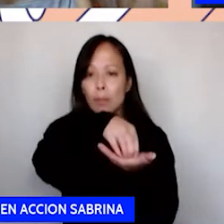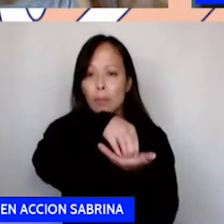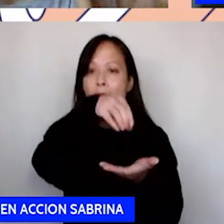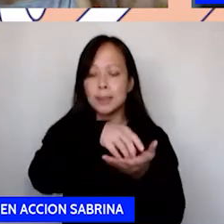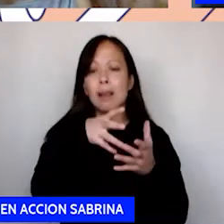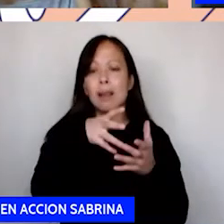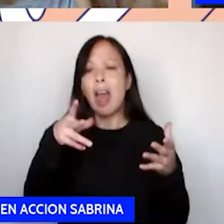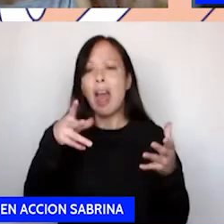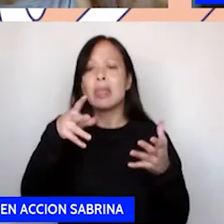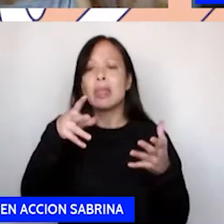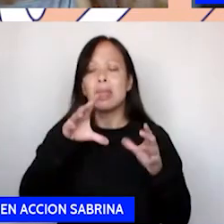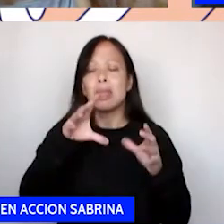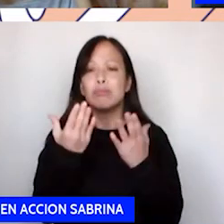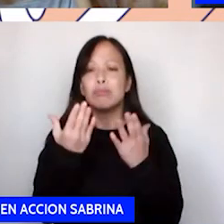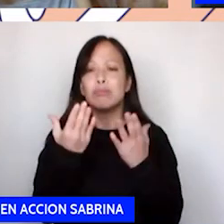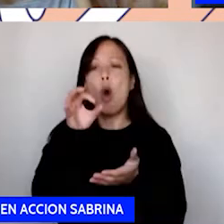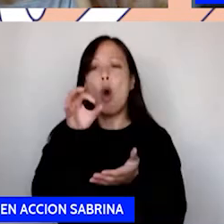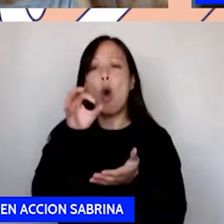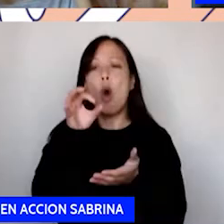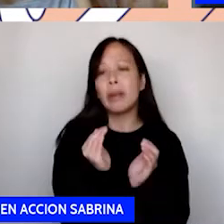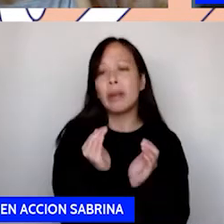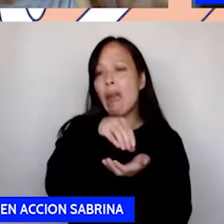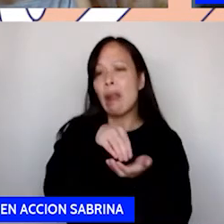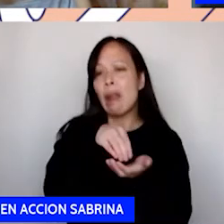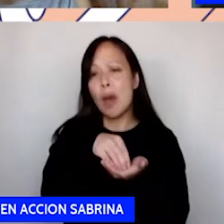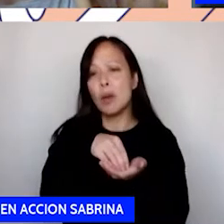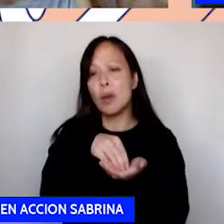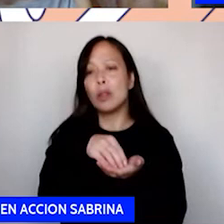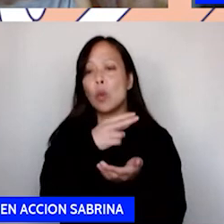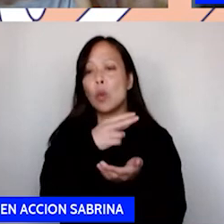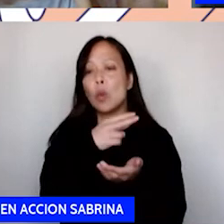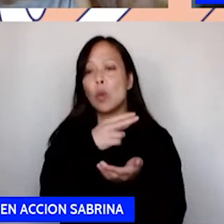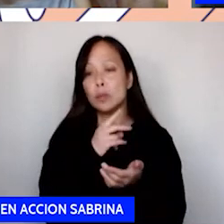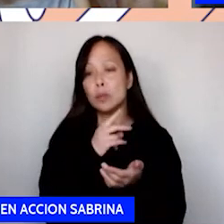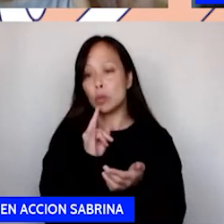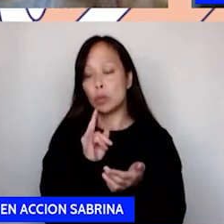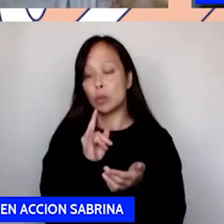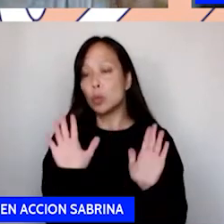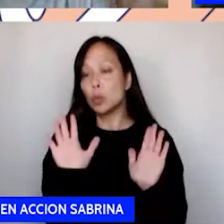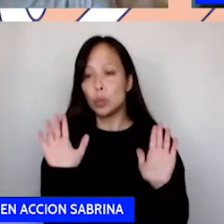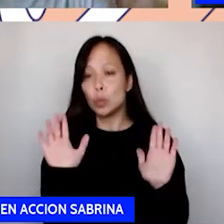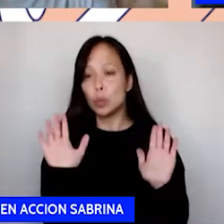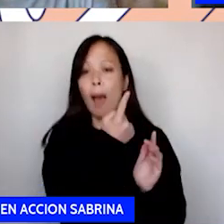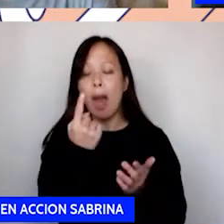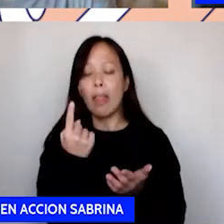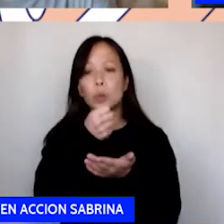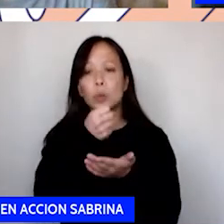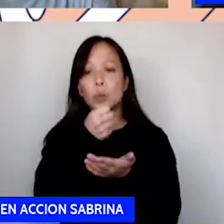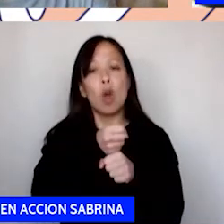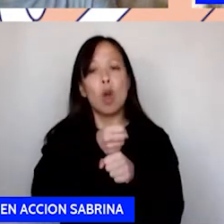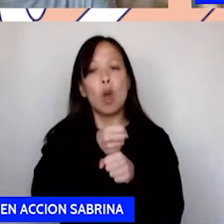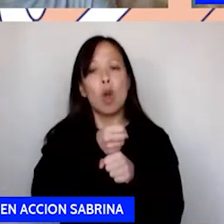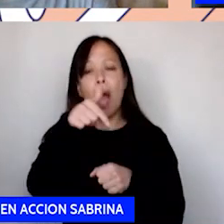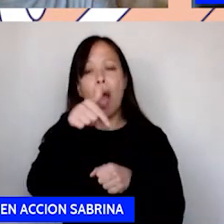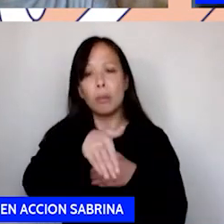súper importante y bueno, estamos haciendo lo que podemos. Vamos ahora, además, a aportar nuestro granito de